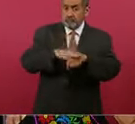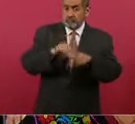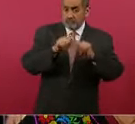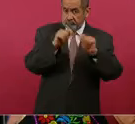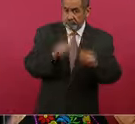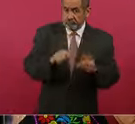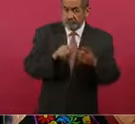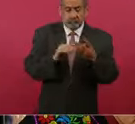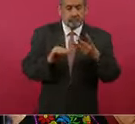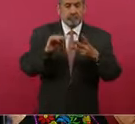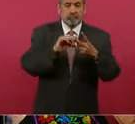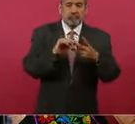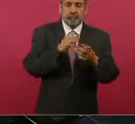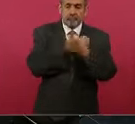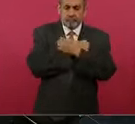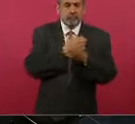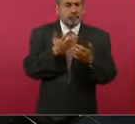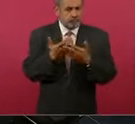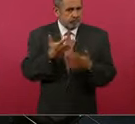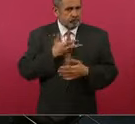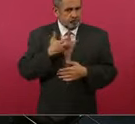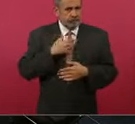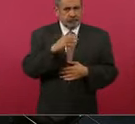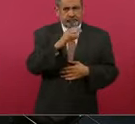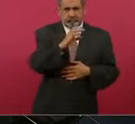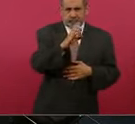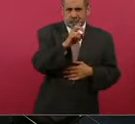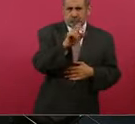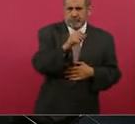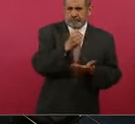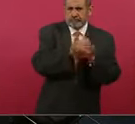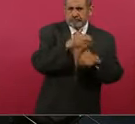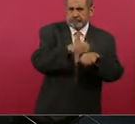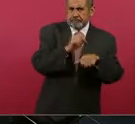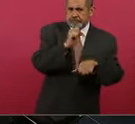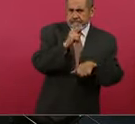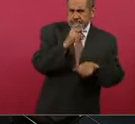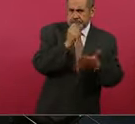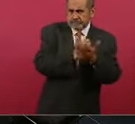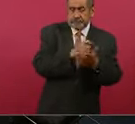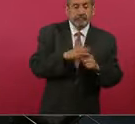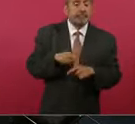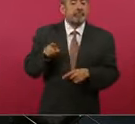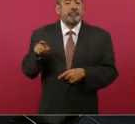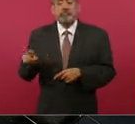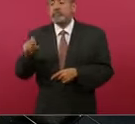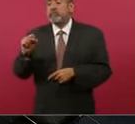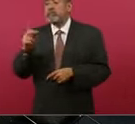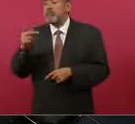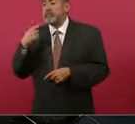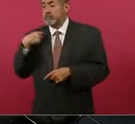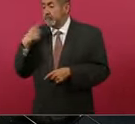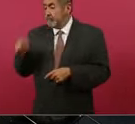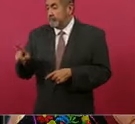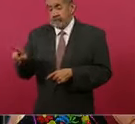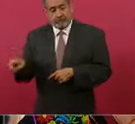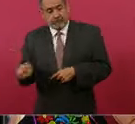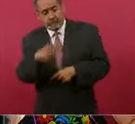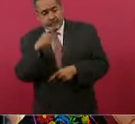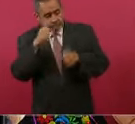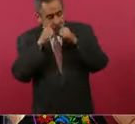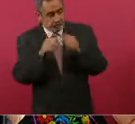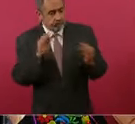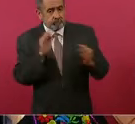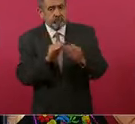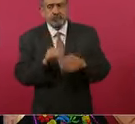maestría en educación con sus cédulas profesionales, y a pesar de su instrucción para que la secretaria de Educación Pública, Leticia Ramírez, la